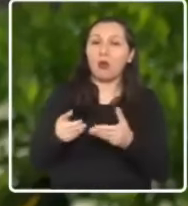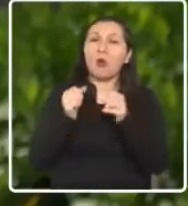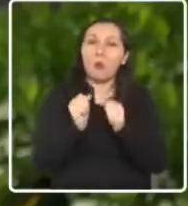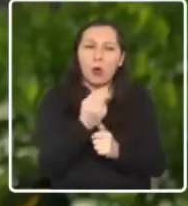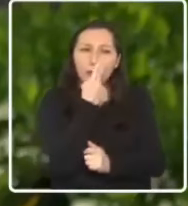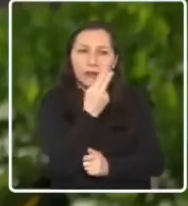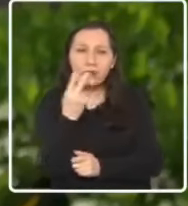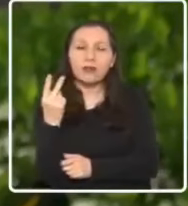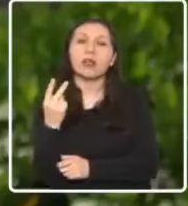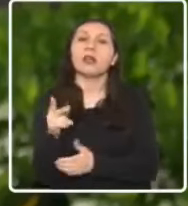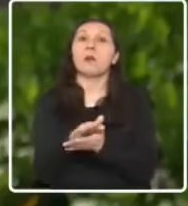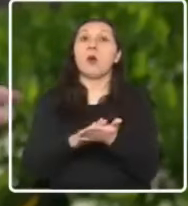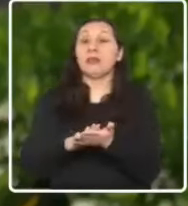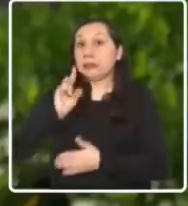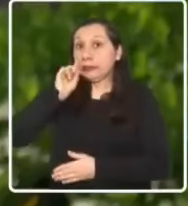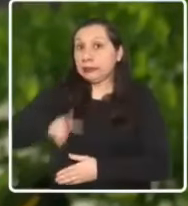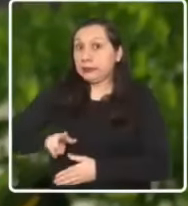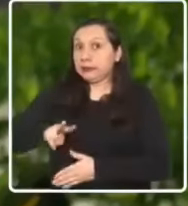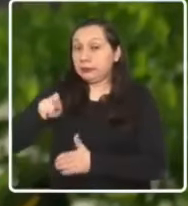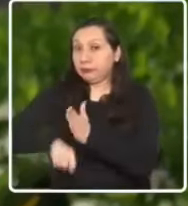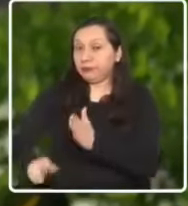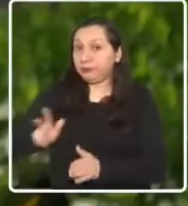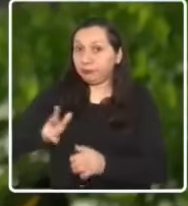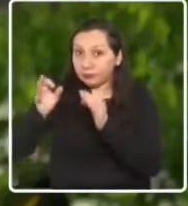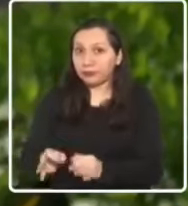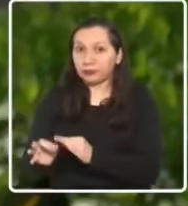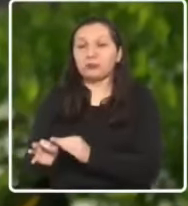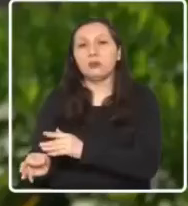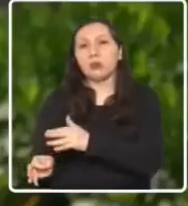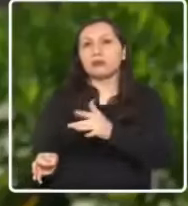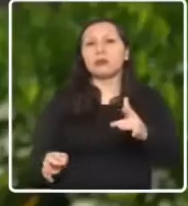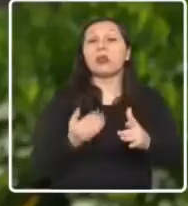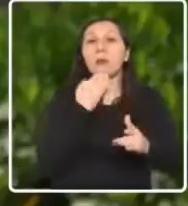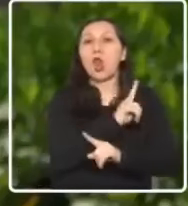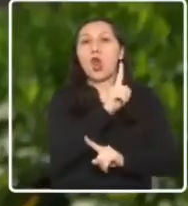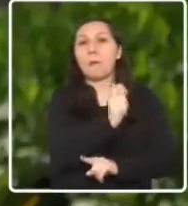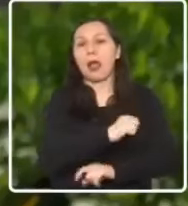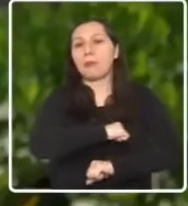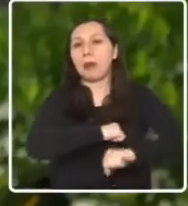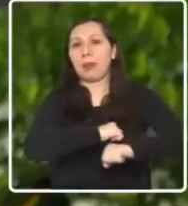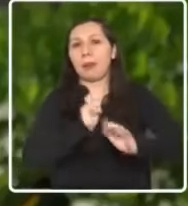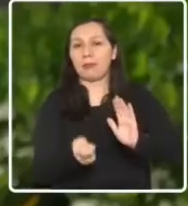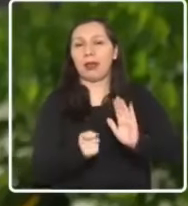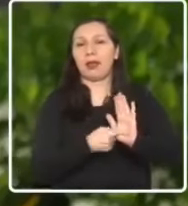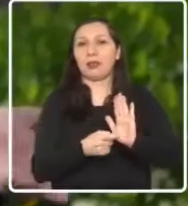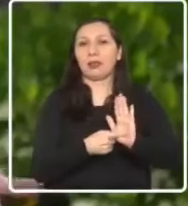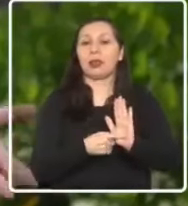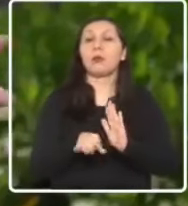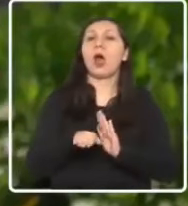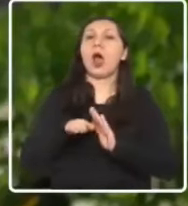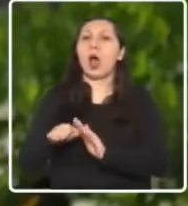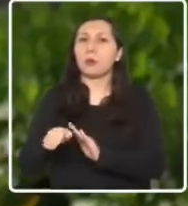cubrir desde la informalidad hasta la evasión, desde el apoyo